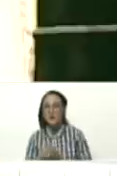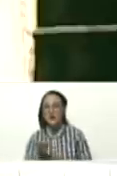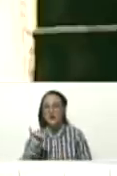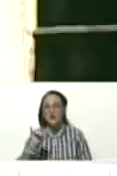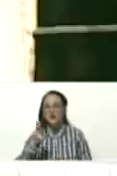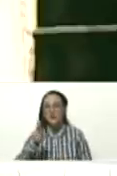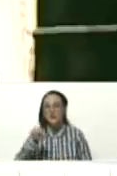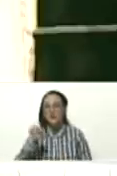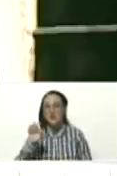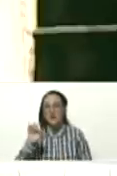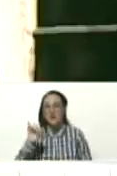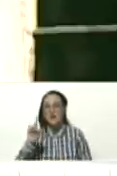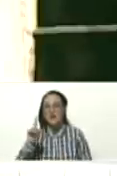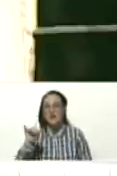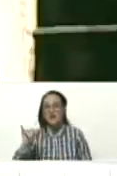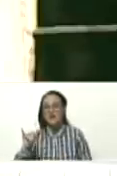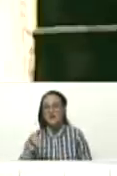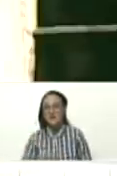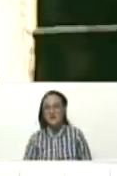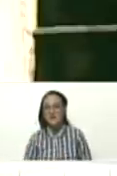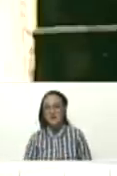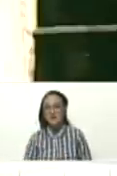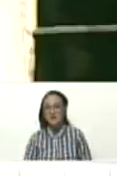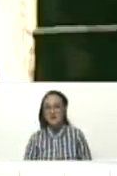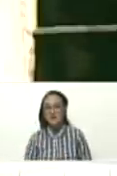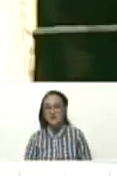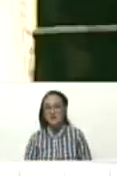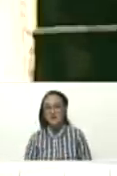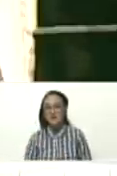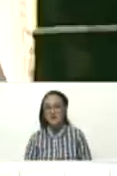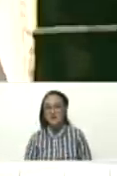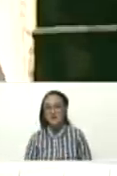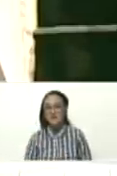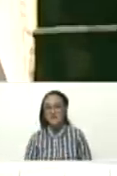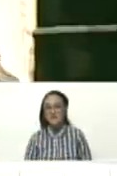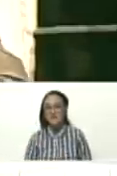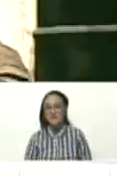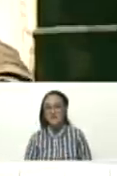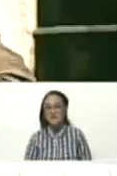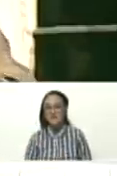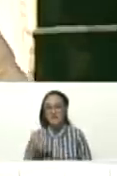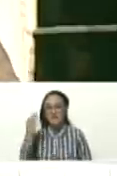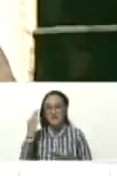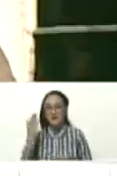Yunaybi Principal. Yunaybi. Saludos a todos los presentes, saludos al